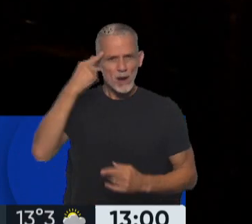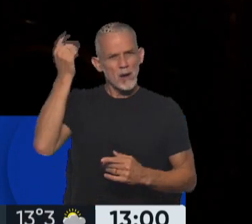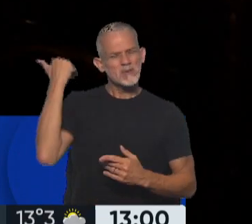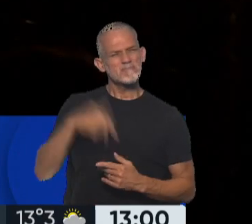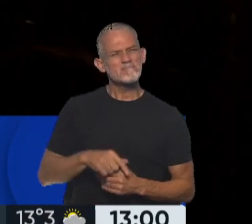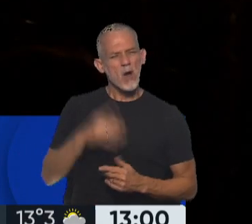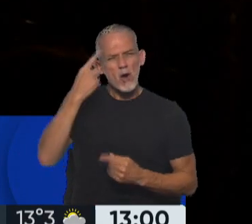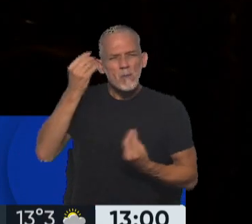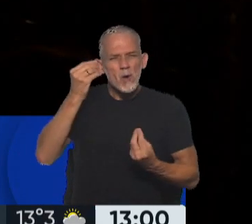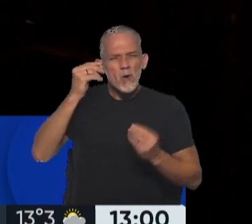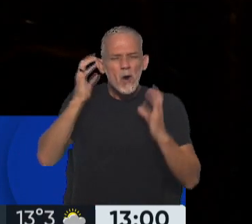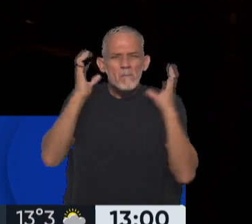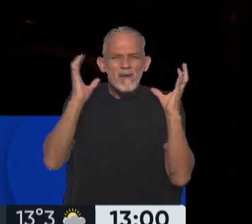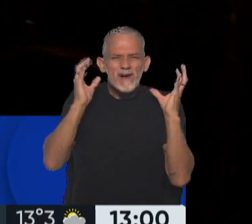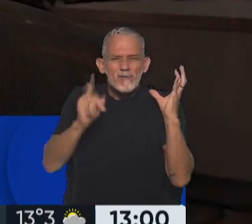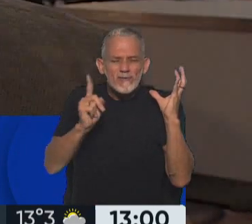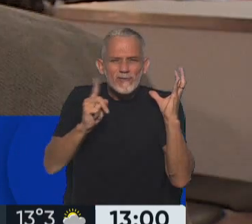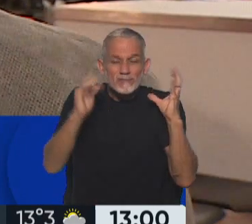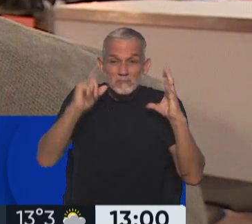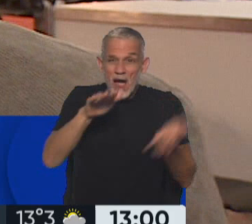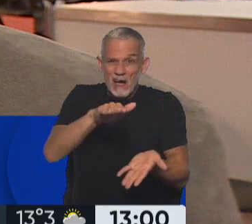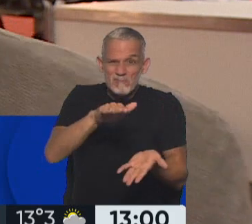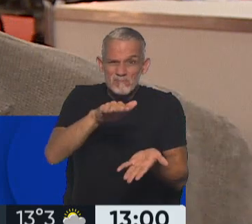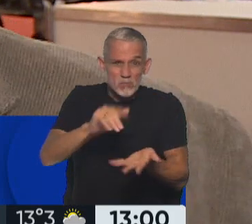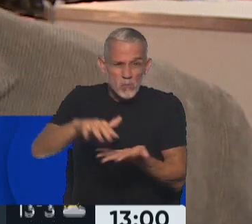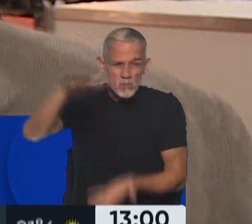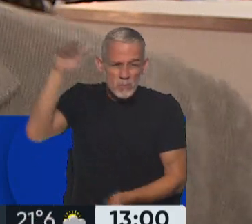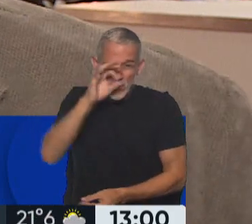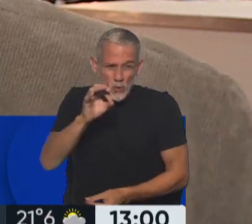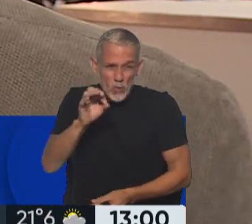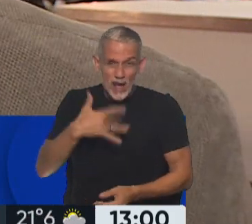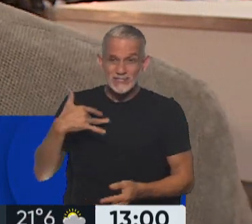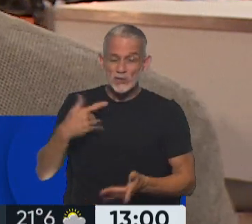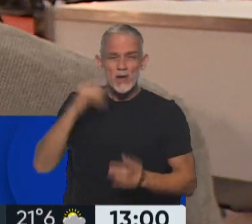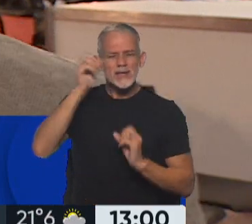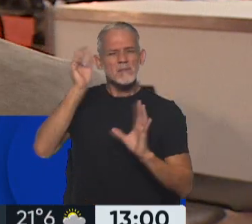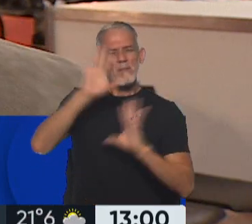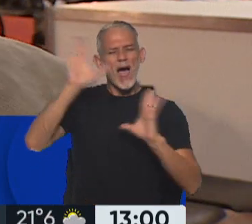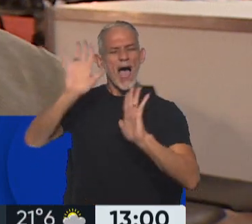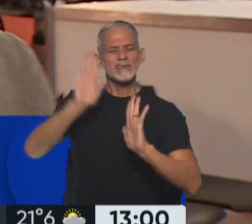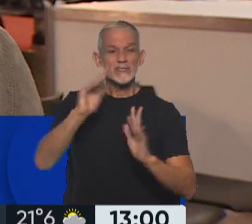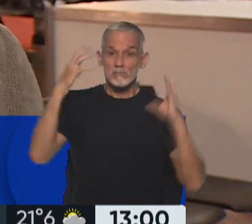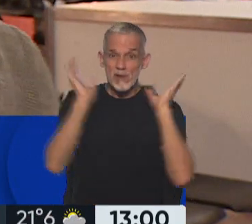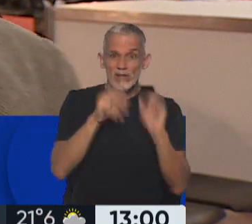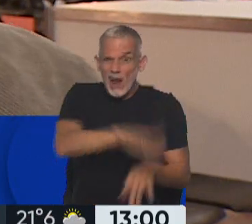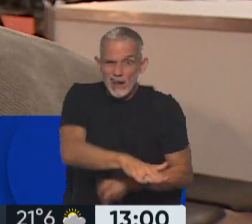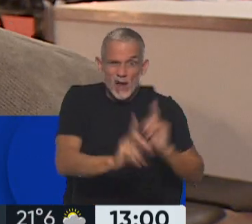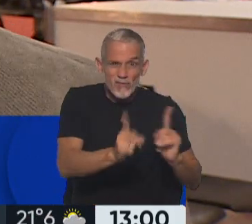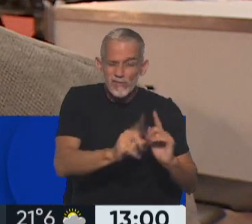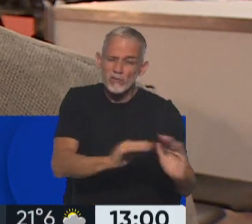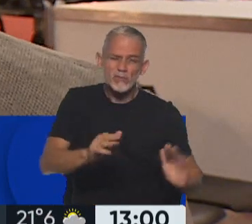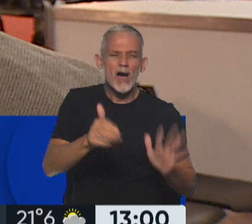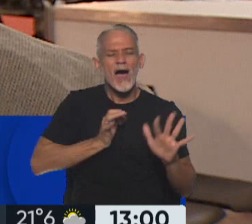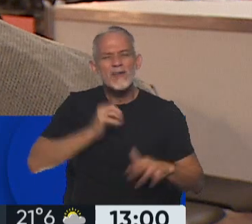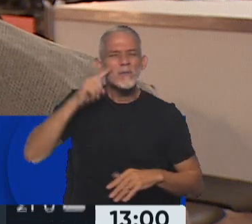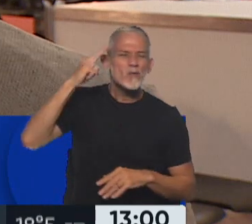chiquita, como que si nunca hubiese crecido. Sí, para mí quedó ahí, ¿no? Me gusta esa imagen de la Mafalda de los